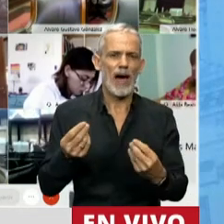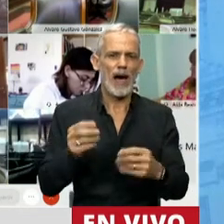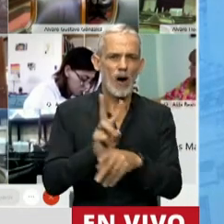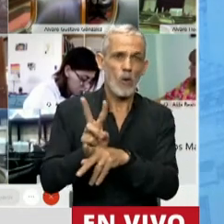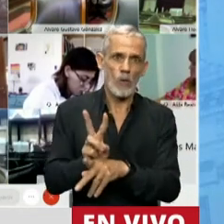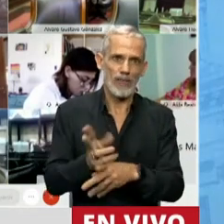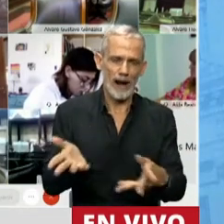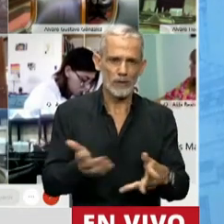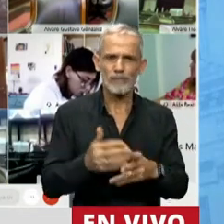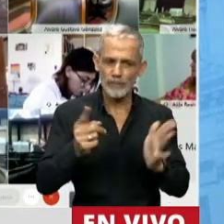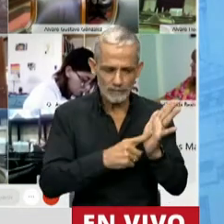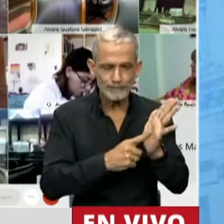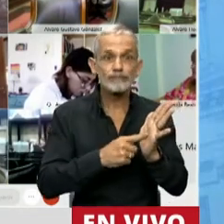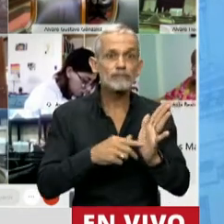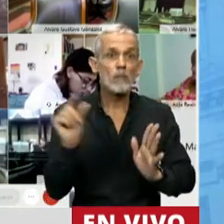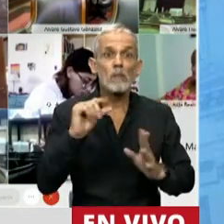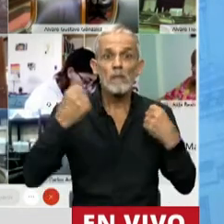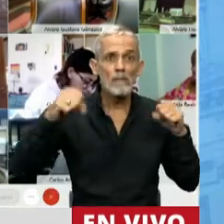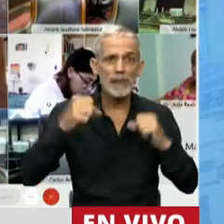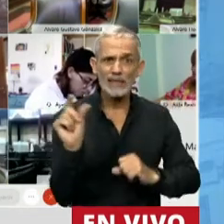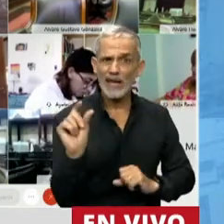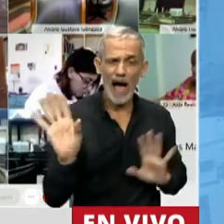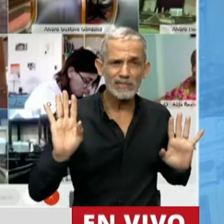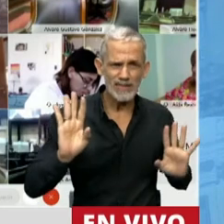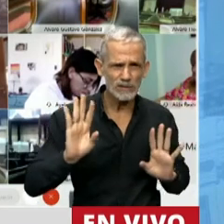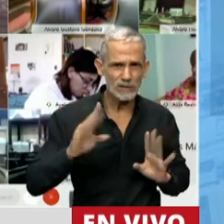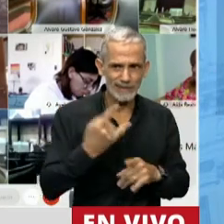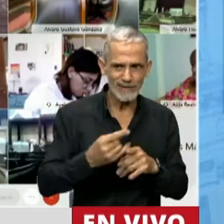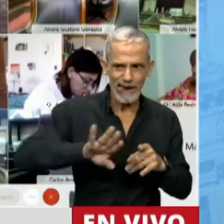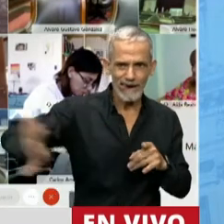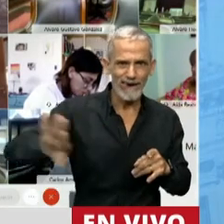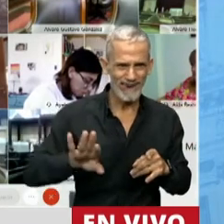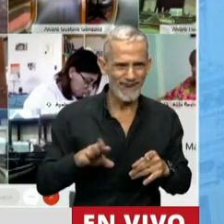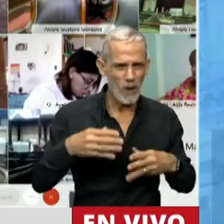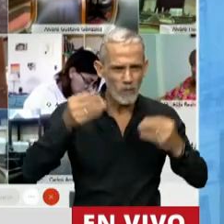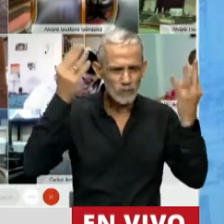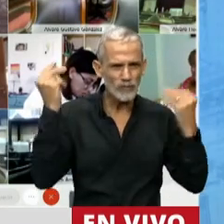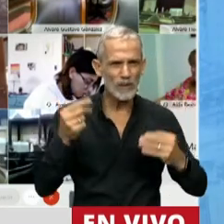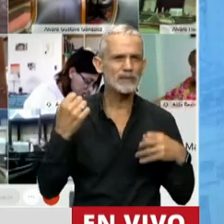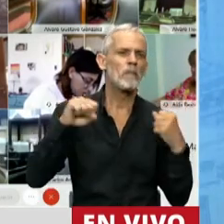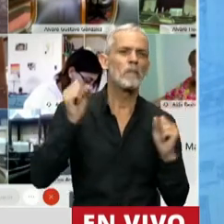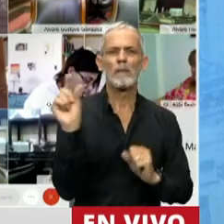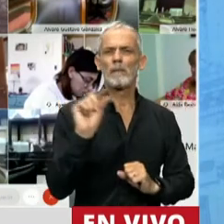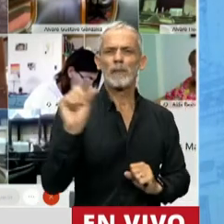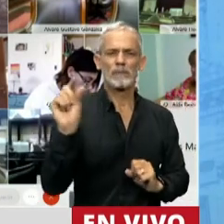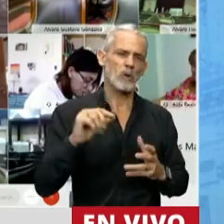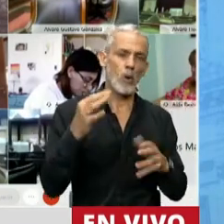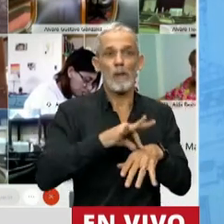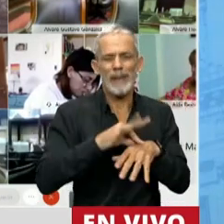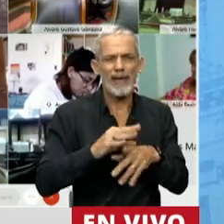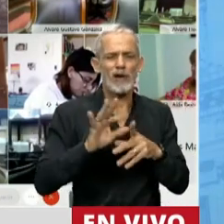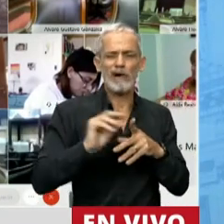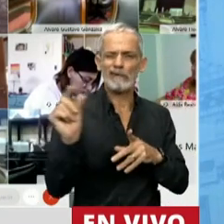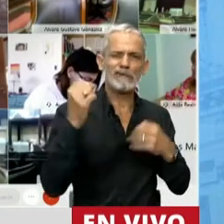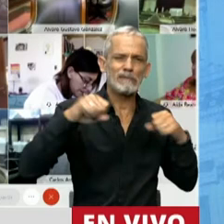Pero también dice a los pasantes, por ejemplo, un sector muy olvidado que muchas veces es víctima de gran parte de las situaciones